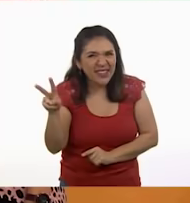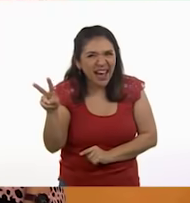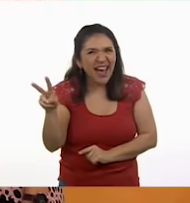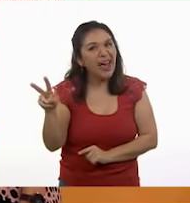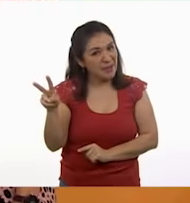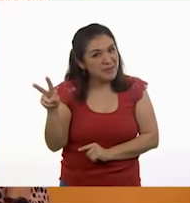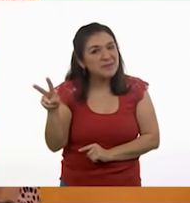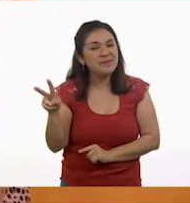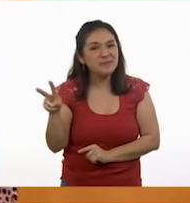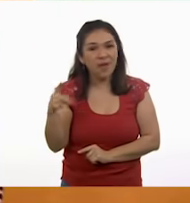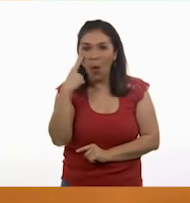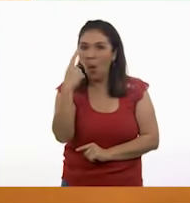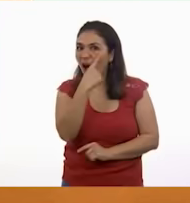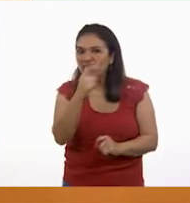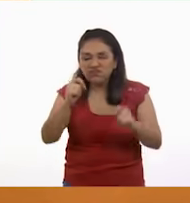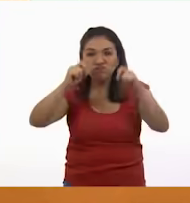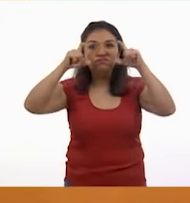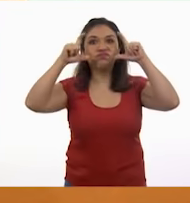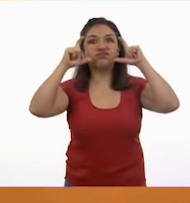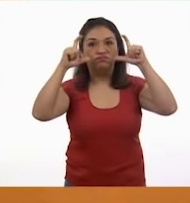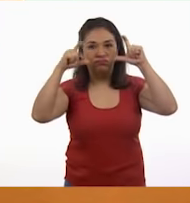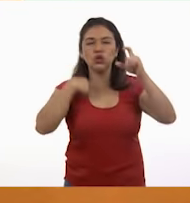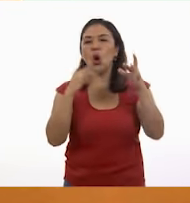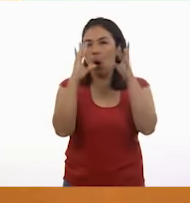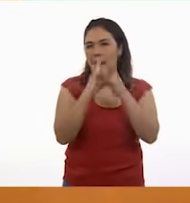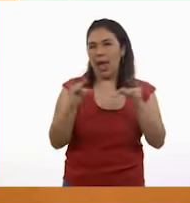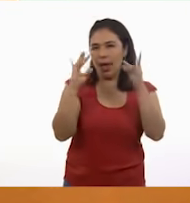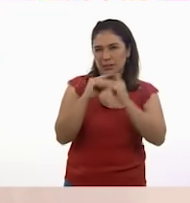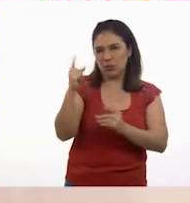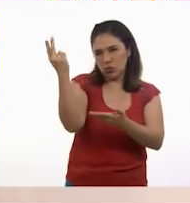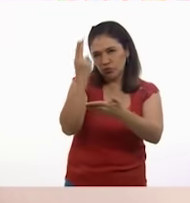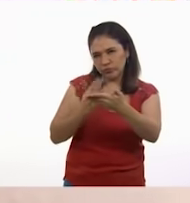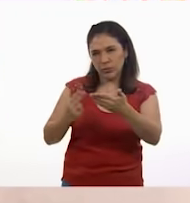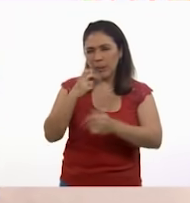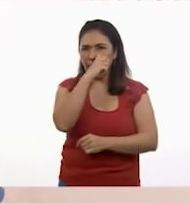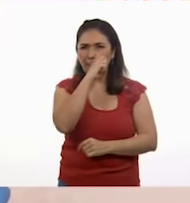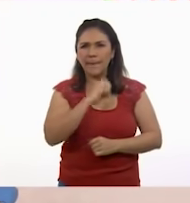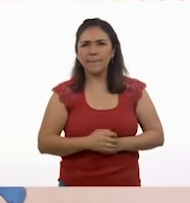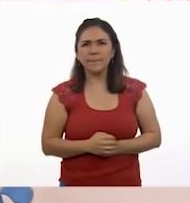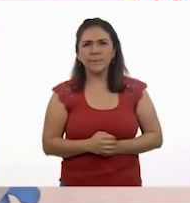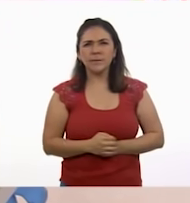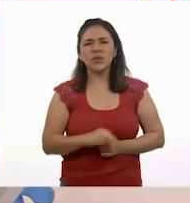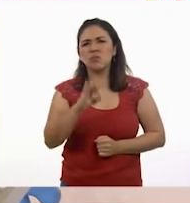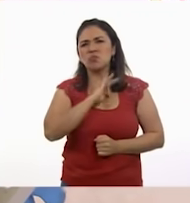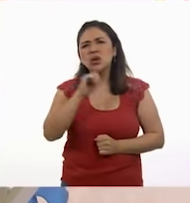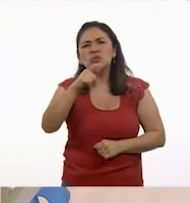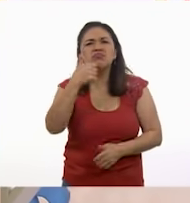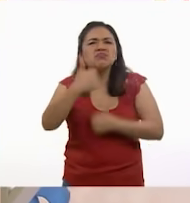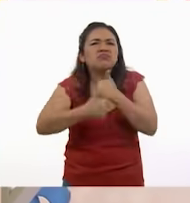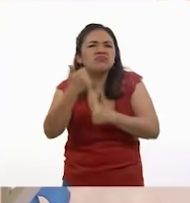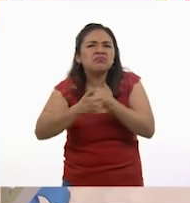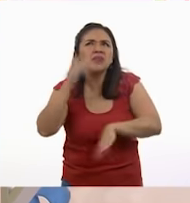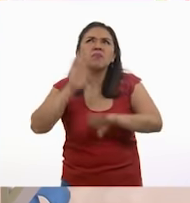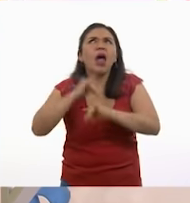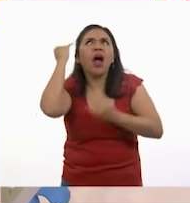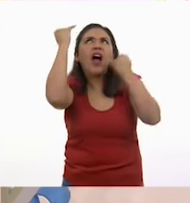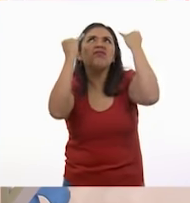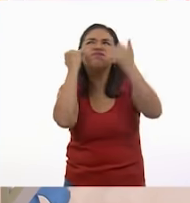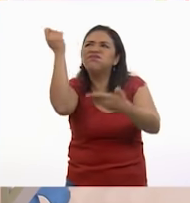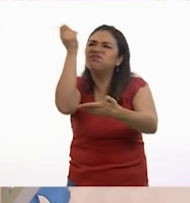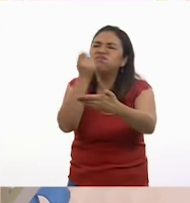brisa ojos grandes vamos a ir explicando en lo que tú vas enumerar melo si puedes explorar utiliza tu imaginación